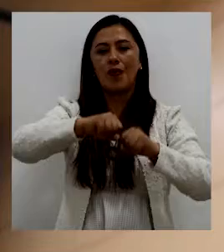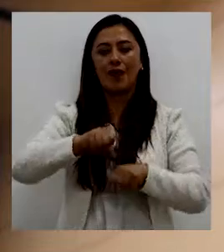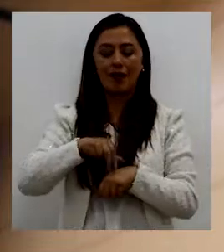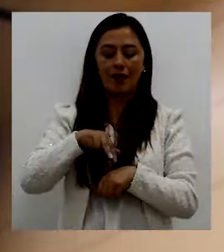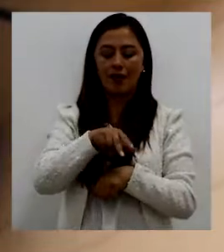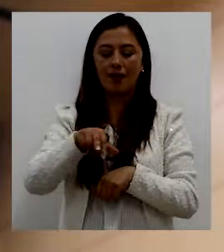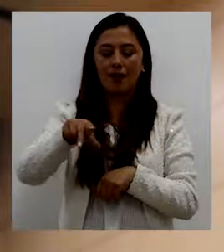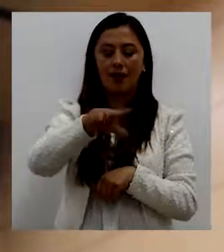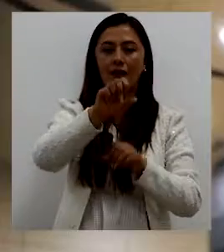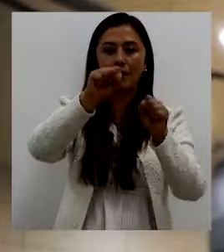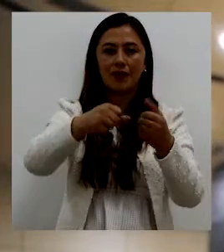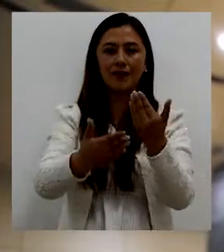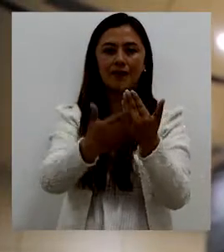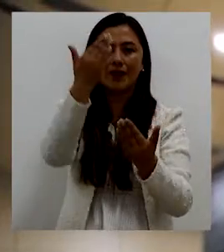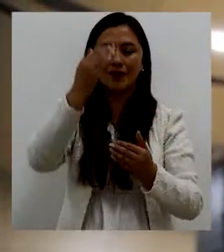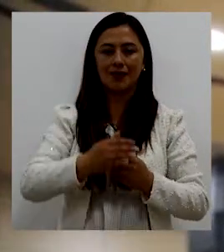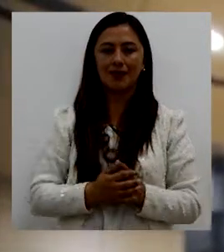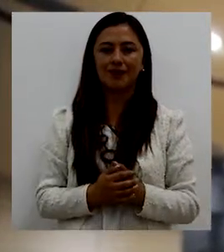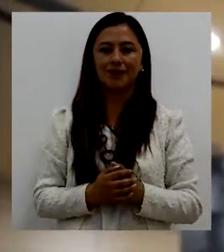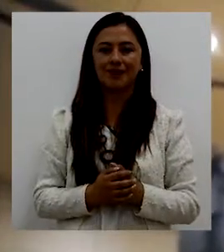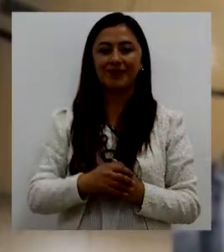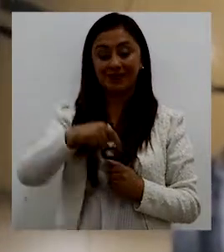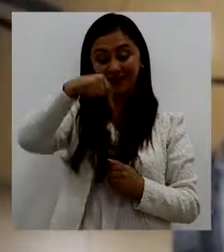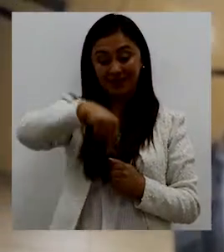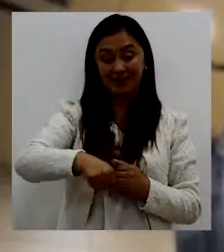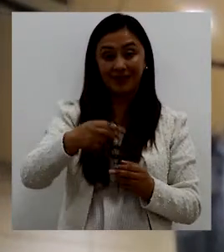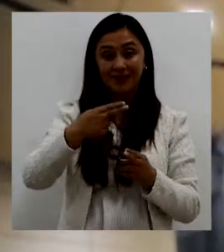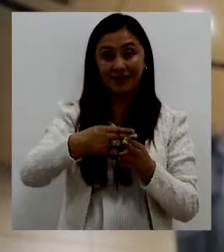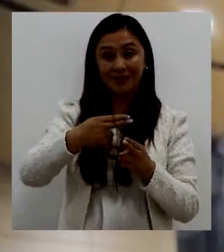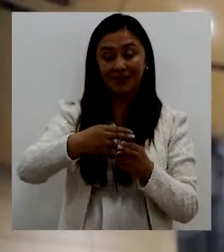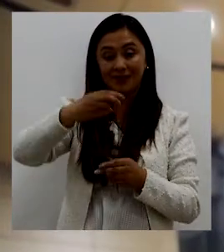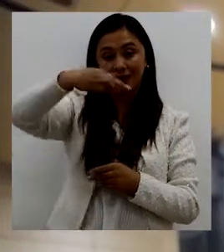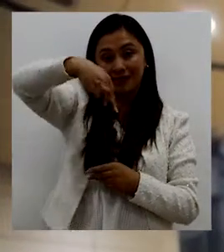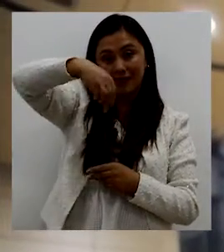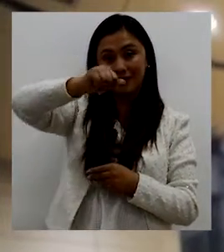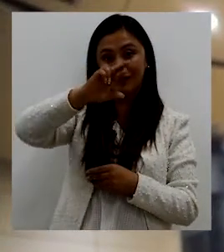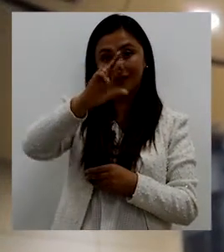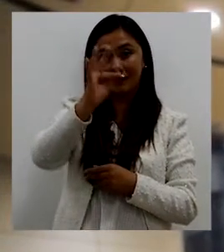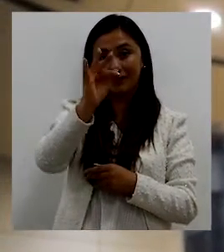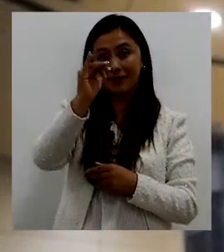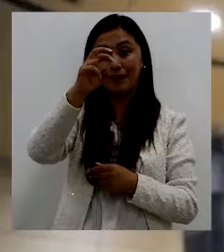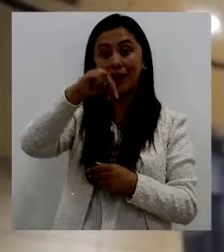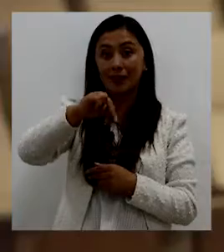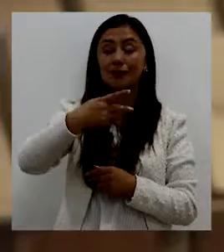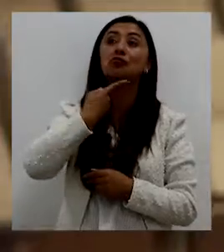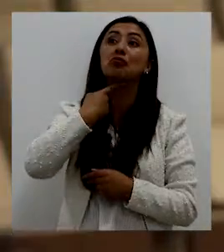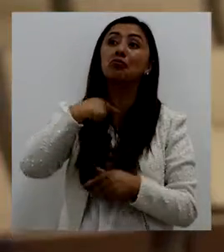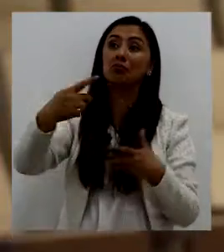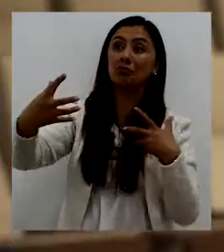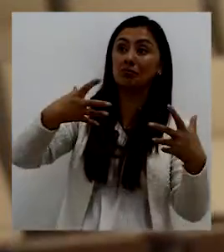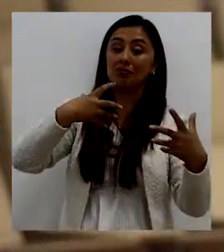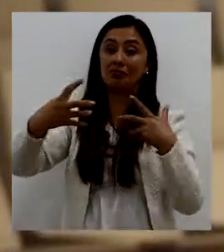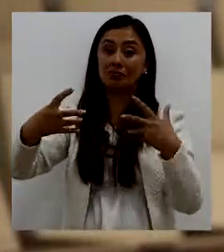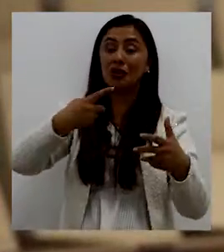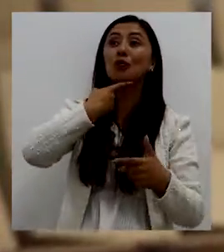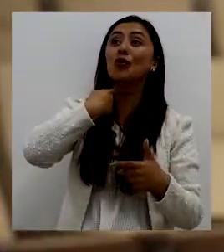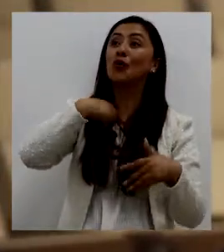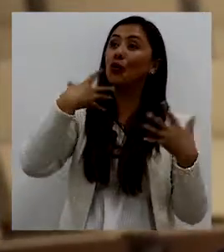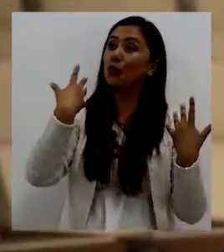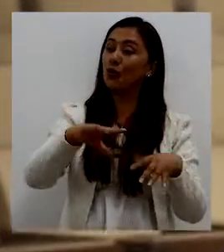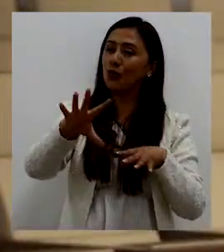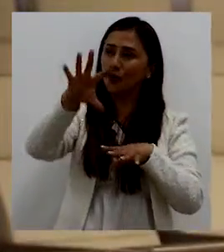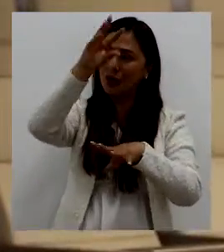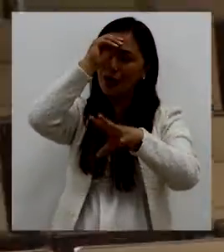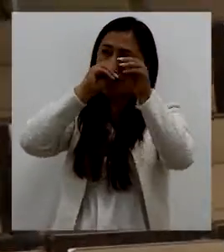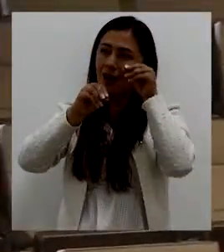mejor, andar mejor por las vías. Mi nombre es Martín. Me ha gustado esta ola porque aprendemos de las